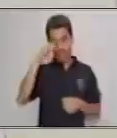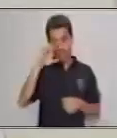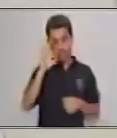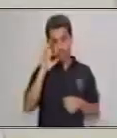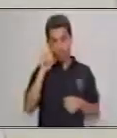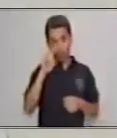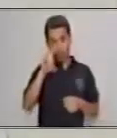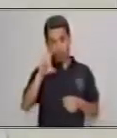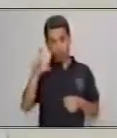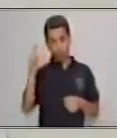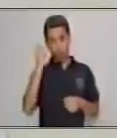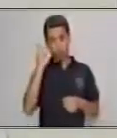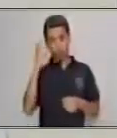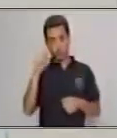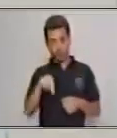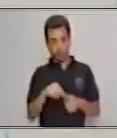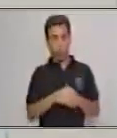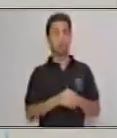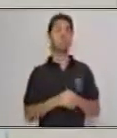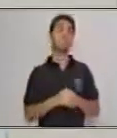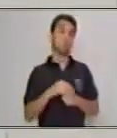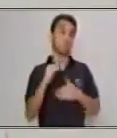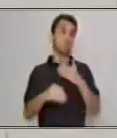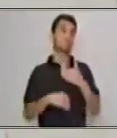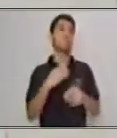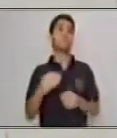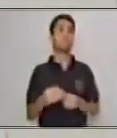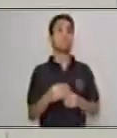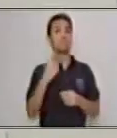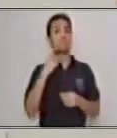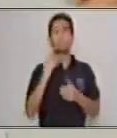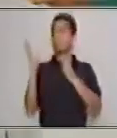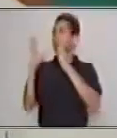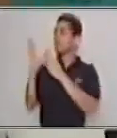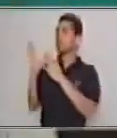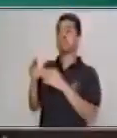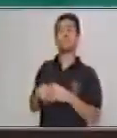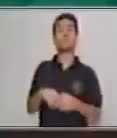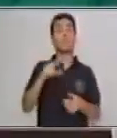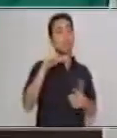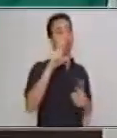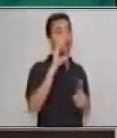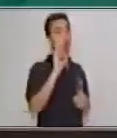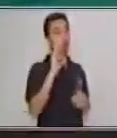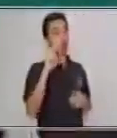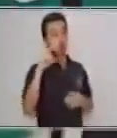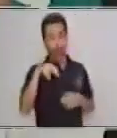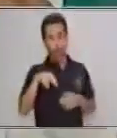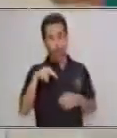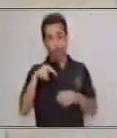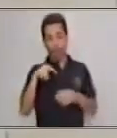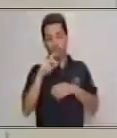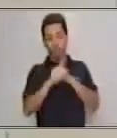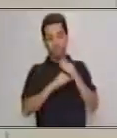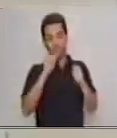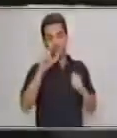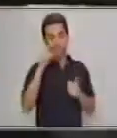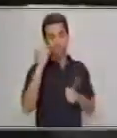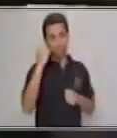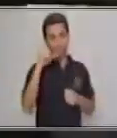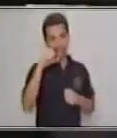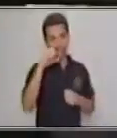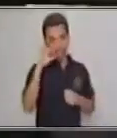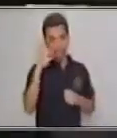Posteriormente tenemos lo que corresponde a un conflicto. Nuestro personaje ha entrado en algún conflicto y eso nos va